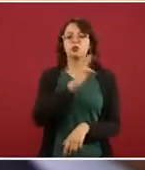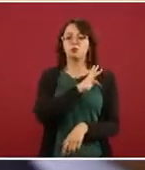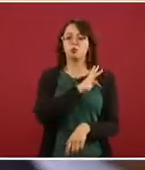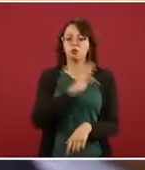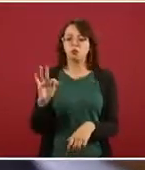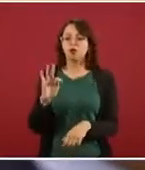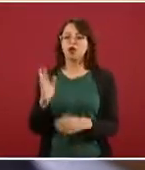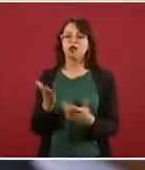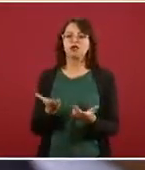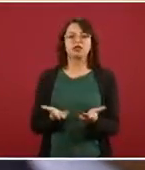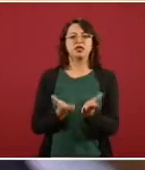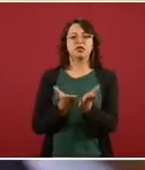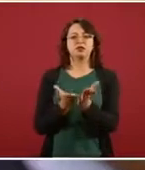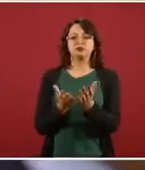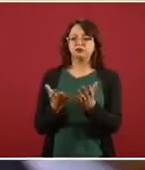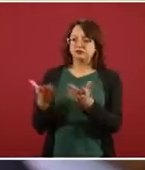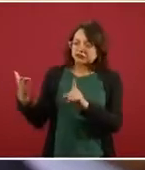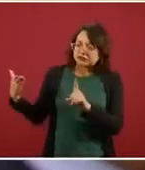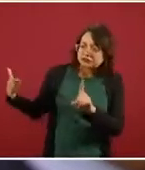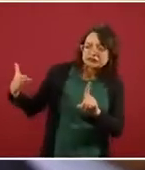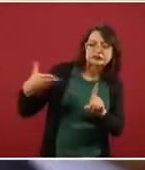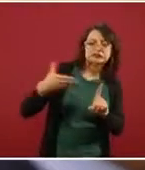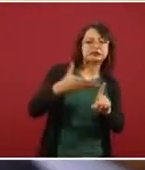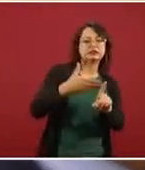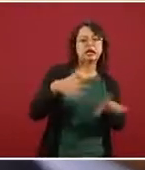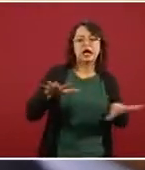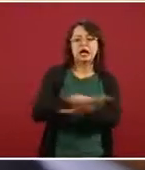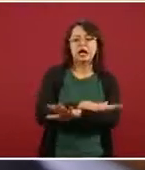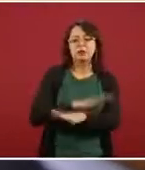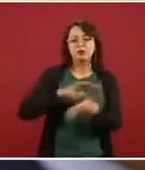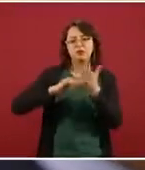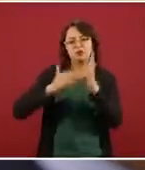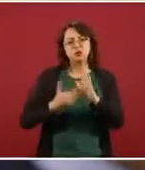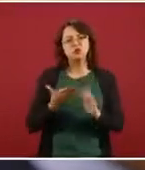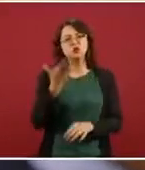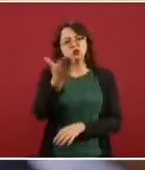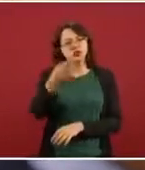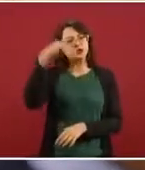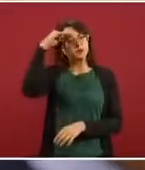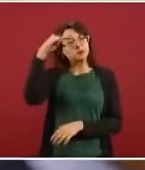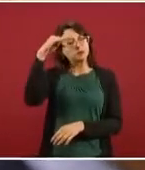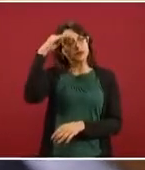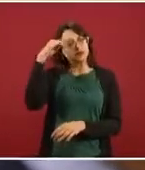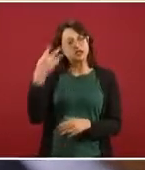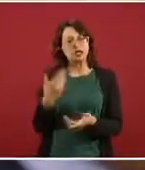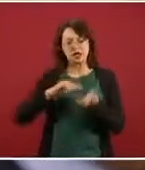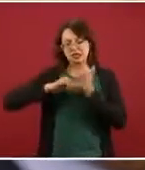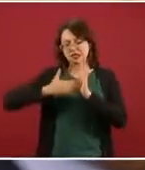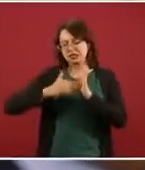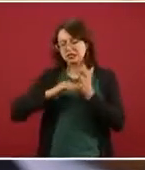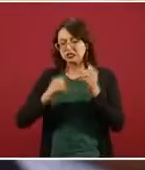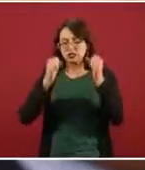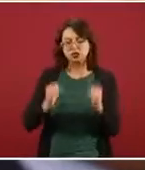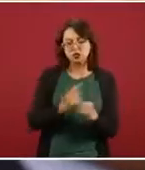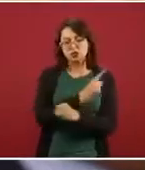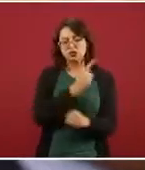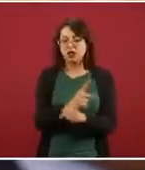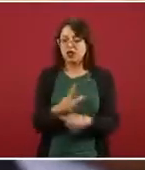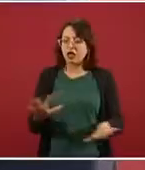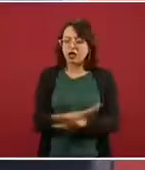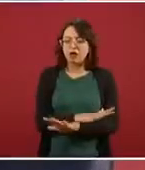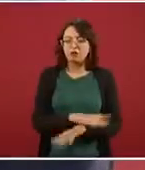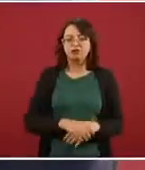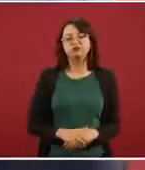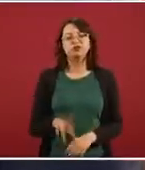rectificar. ¿En algún momento usted, presidente, se plantearía la posibilidad de rectificar en su estrategia en materia de seguridad?